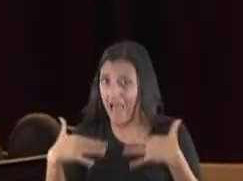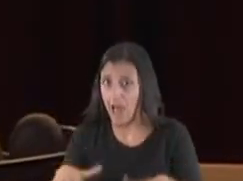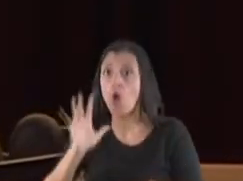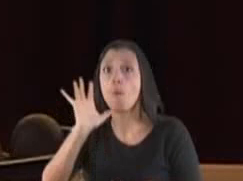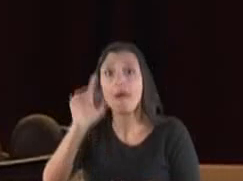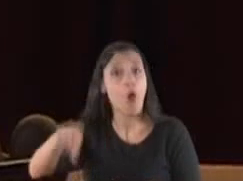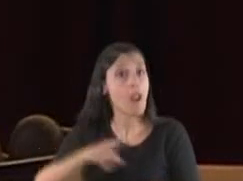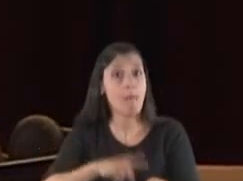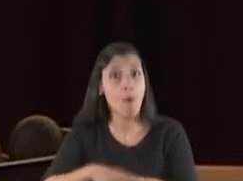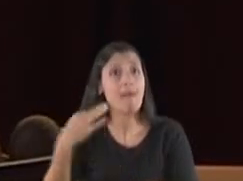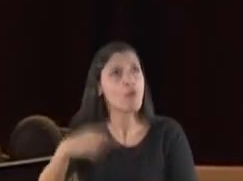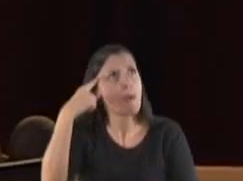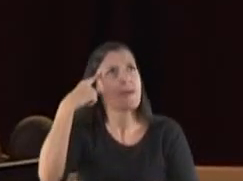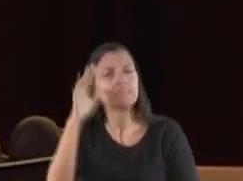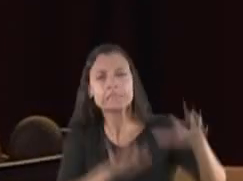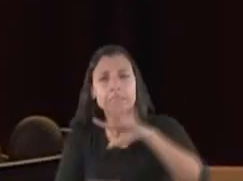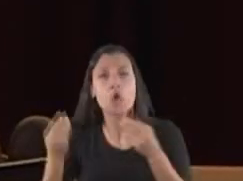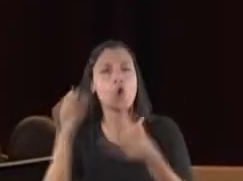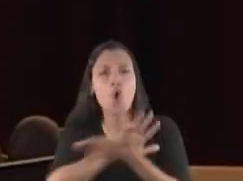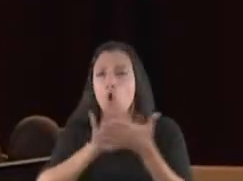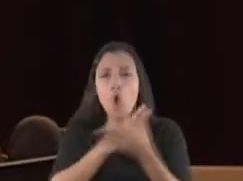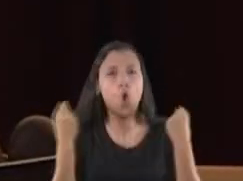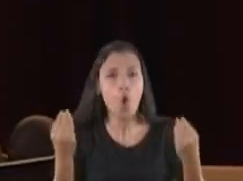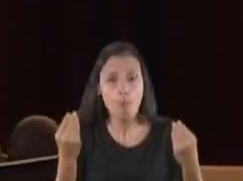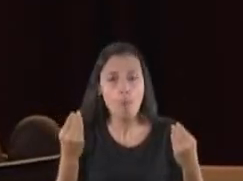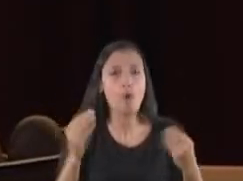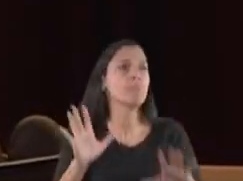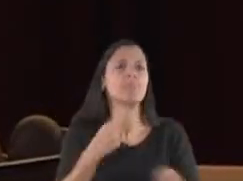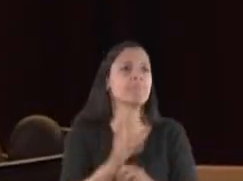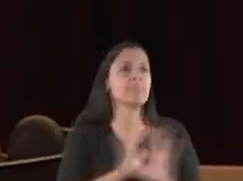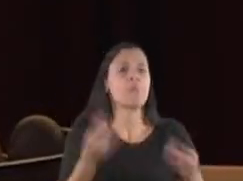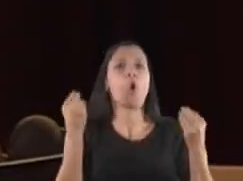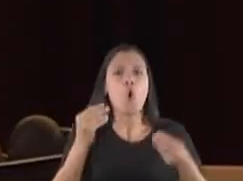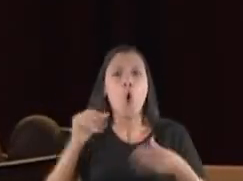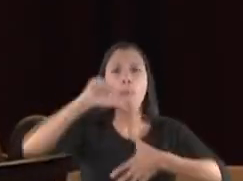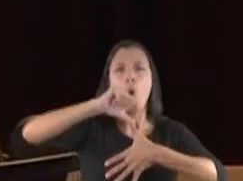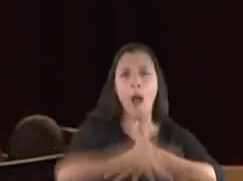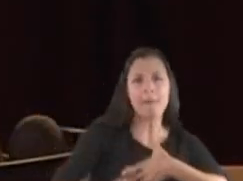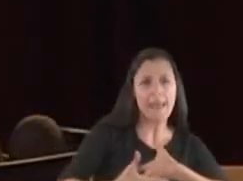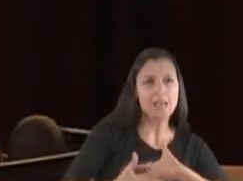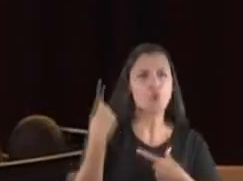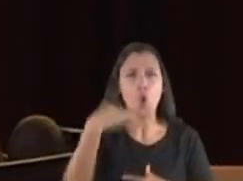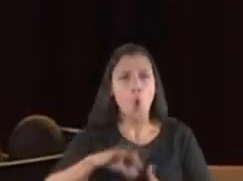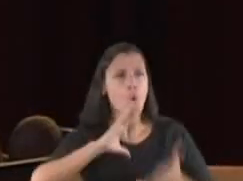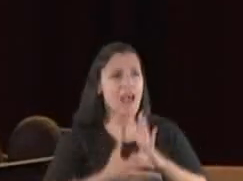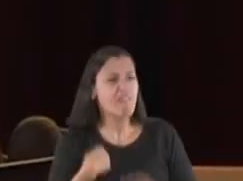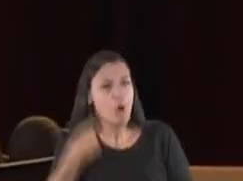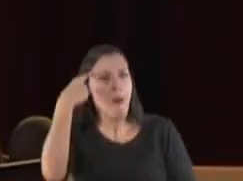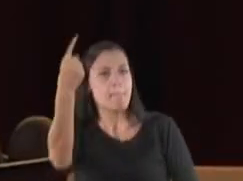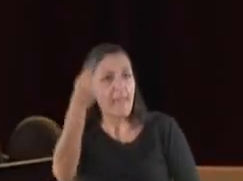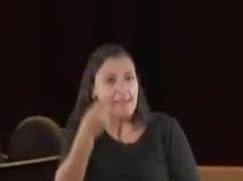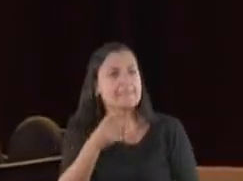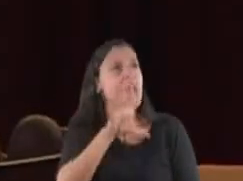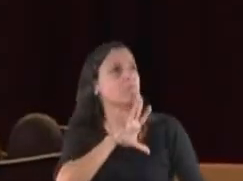es hora que empecemos a pensar cómo hacerlos. No puede ser que en la América del Sur la única forma de pensar unir